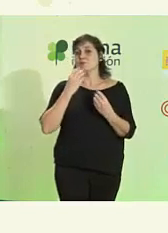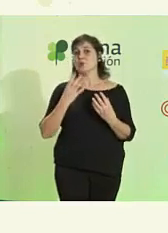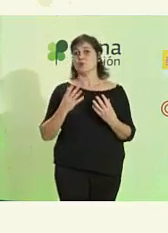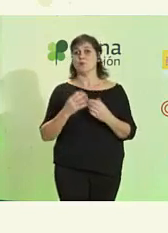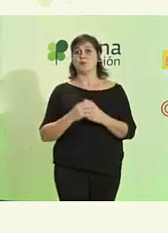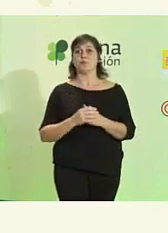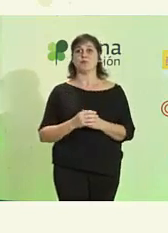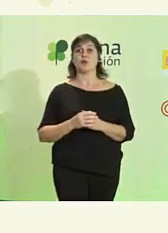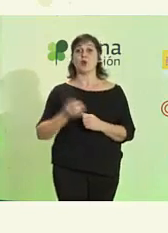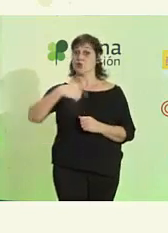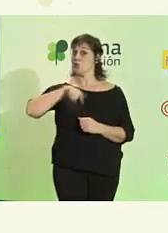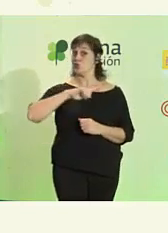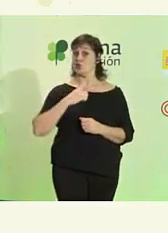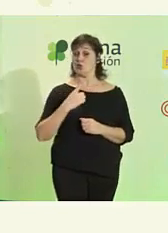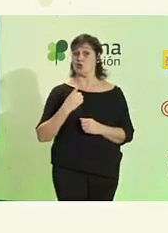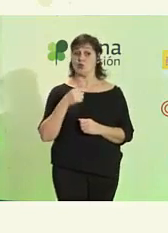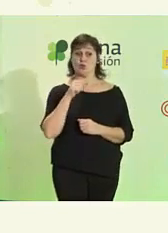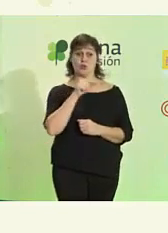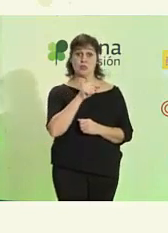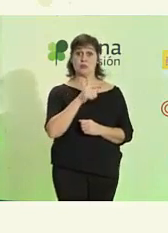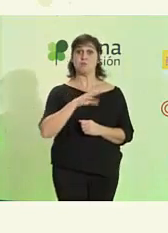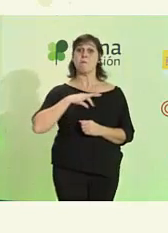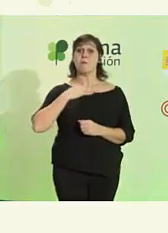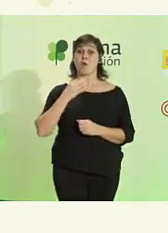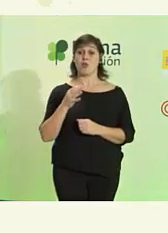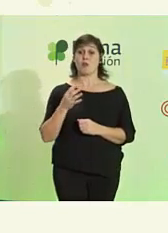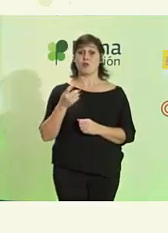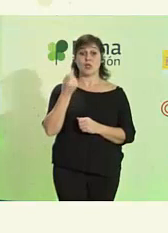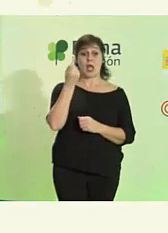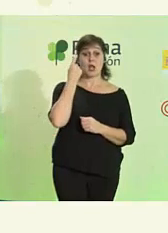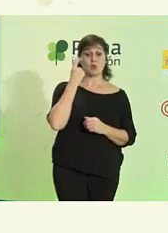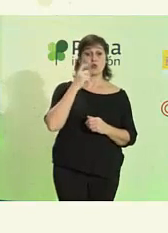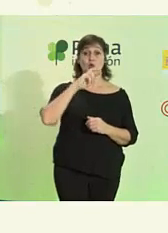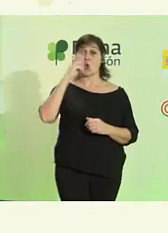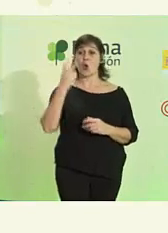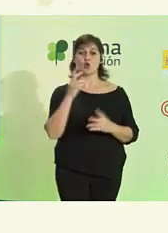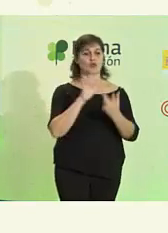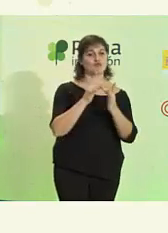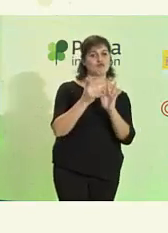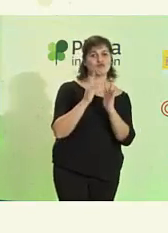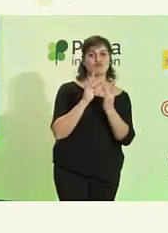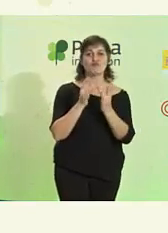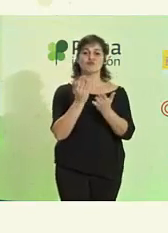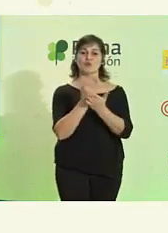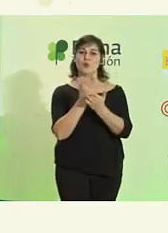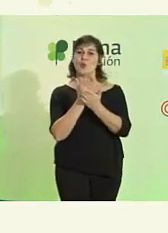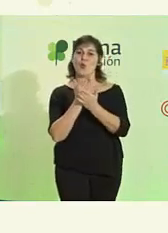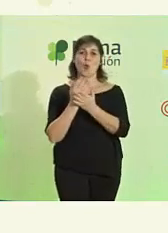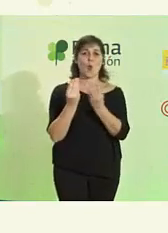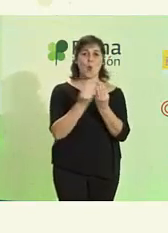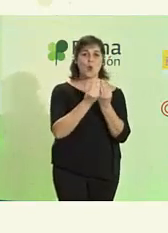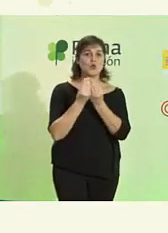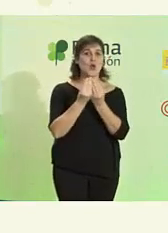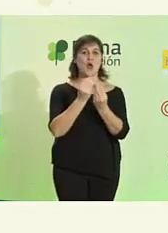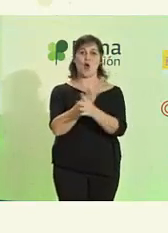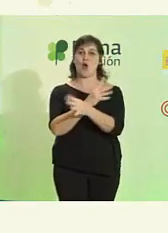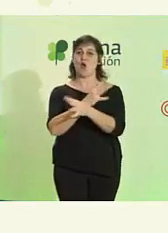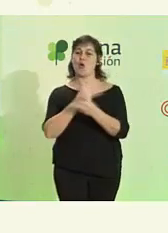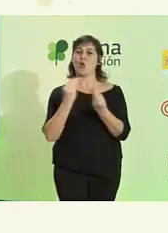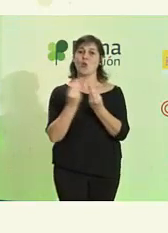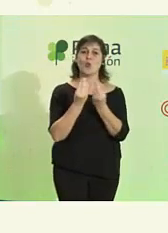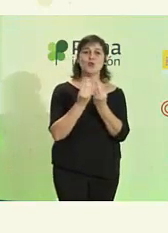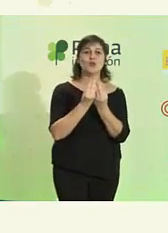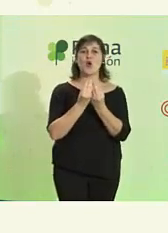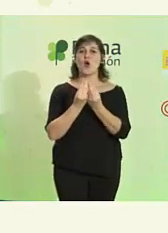de tal manera que podamos disfrutar con los otros alumnos, podemos estudiar juntos, jugar juntos, hacer